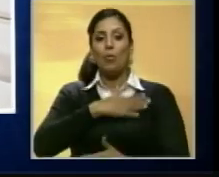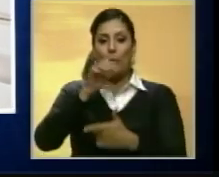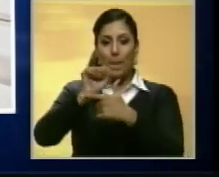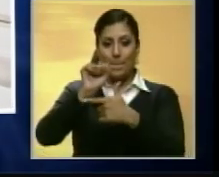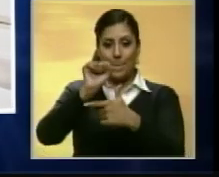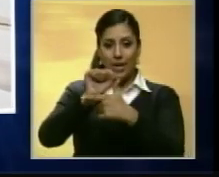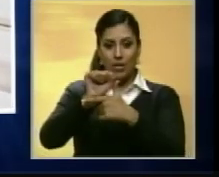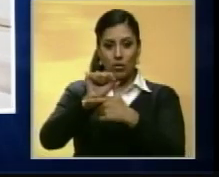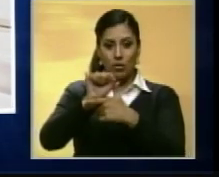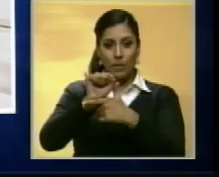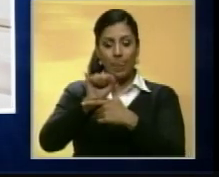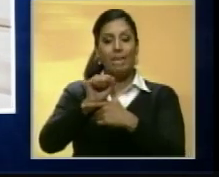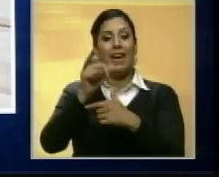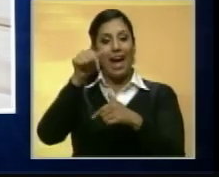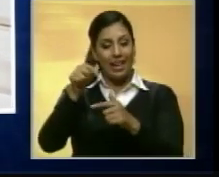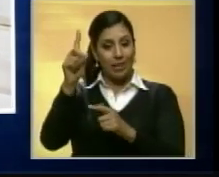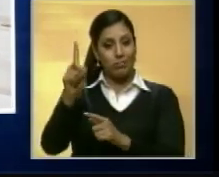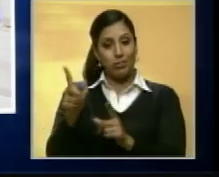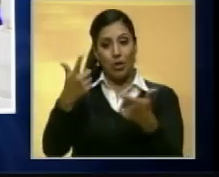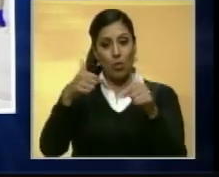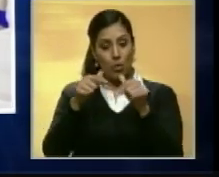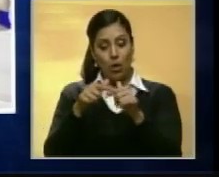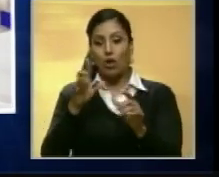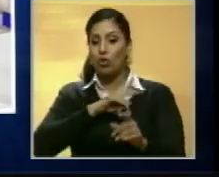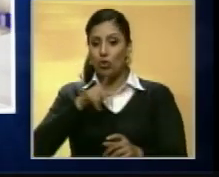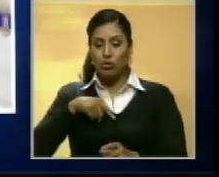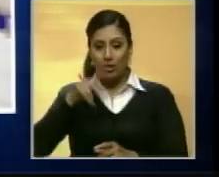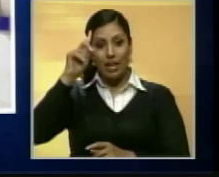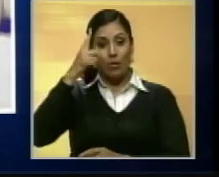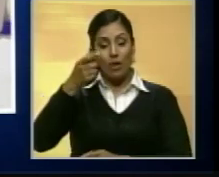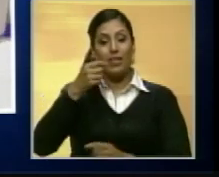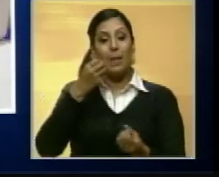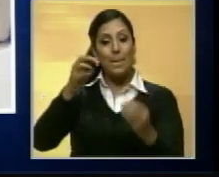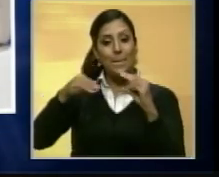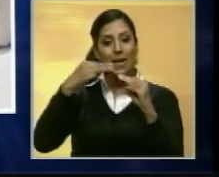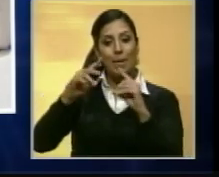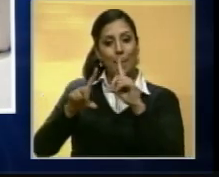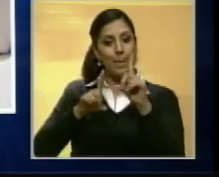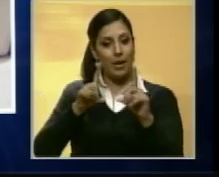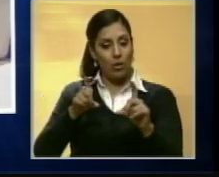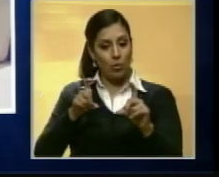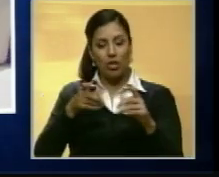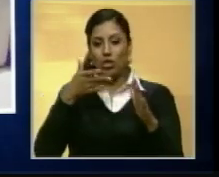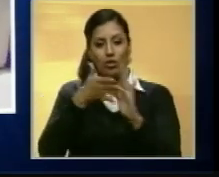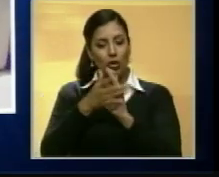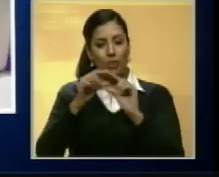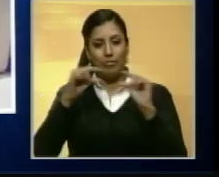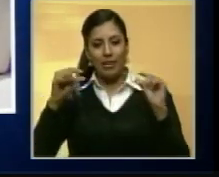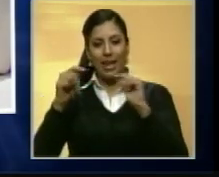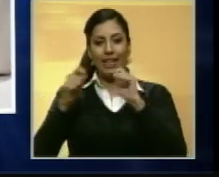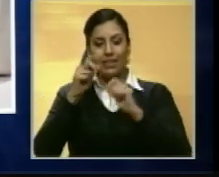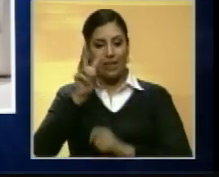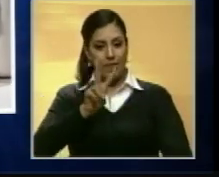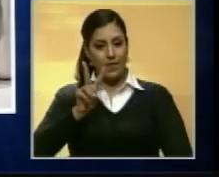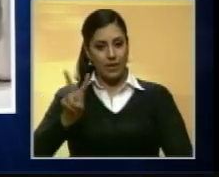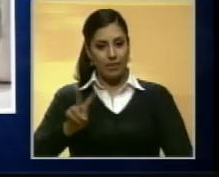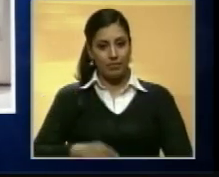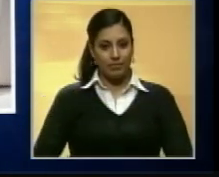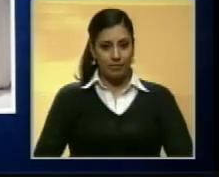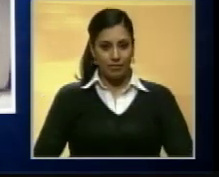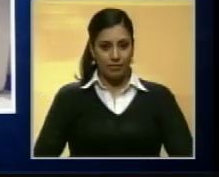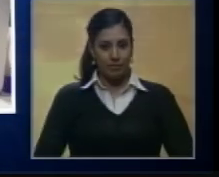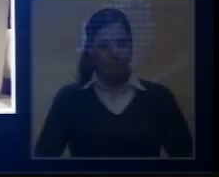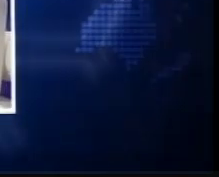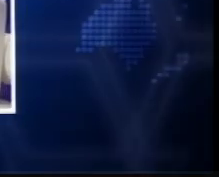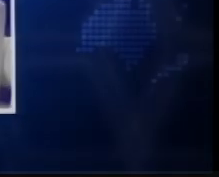Socialista Unido de Venezuela. Ya está aquí en el estudio con nosotros. Recuerden enviar sus preguntas con la etiqueta Entrevista BB.